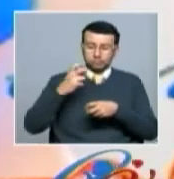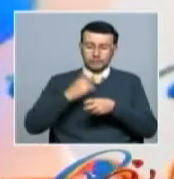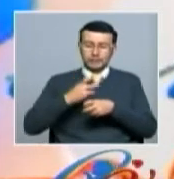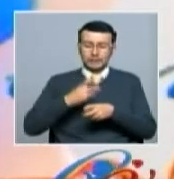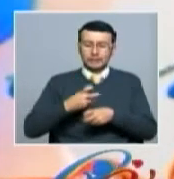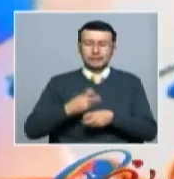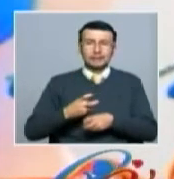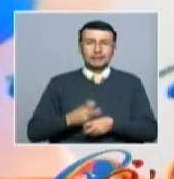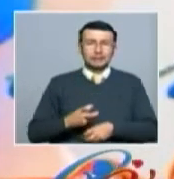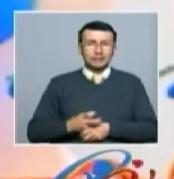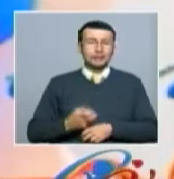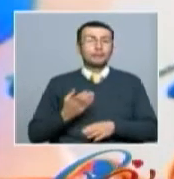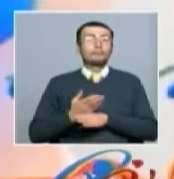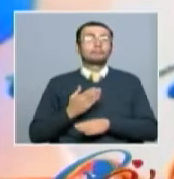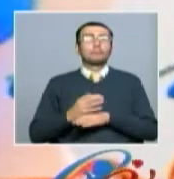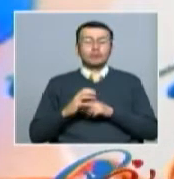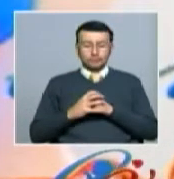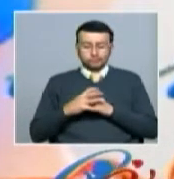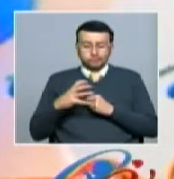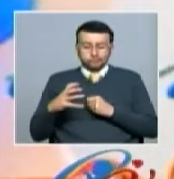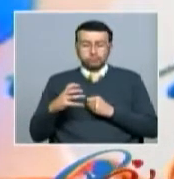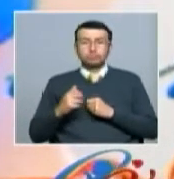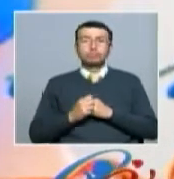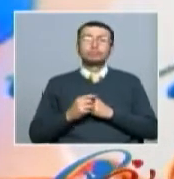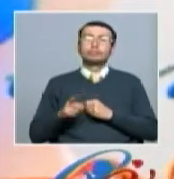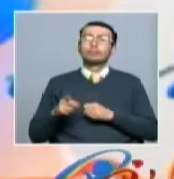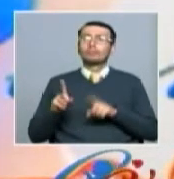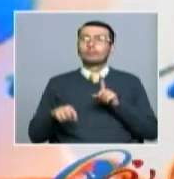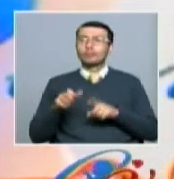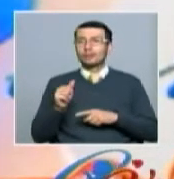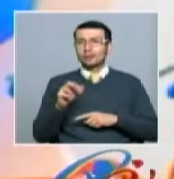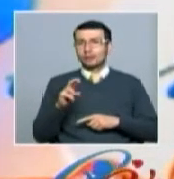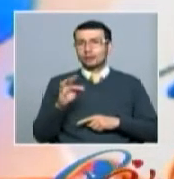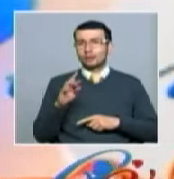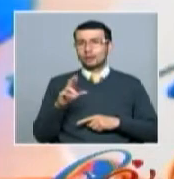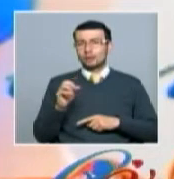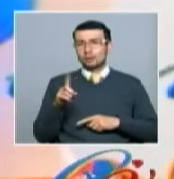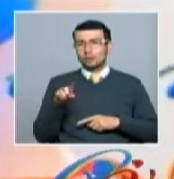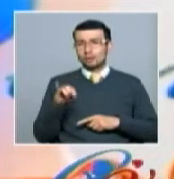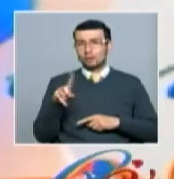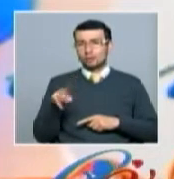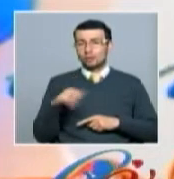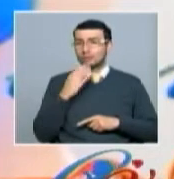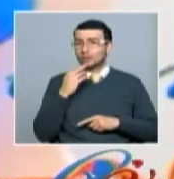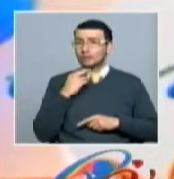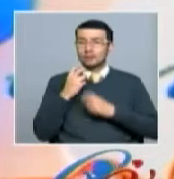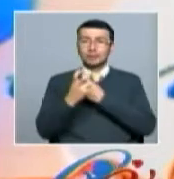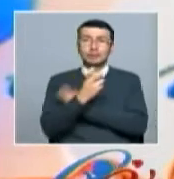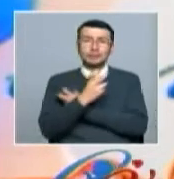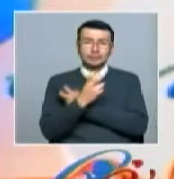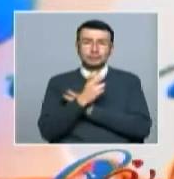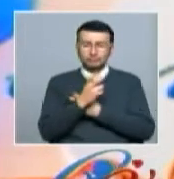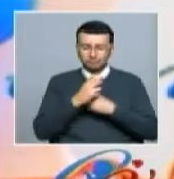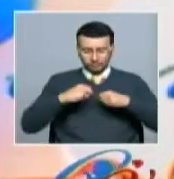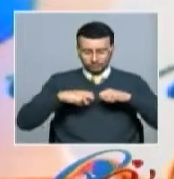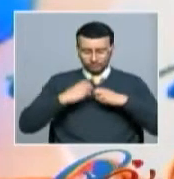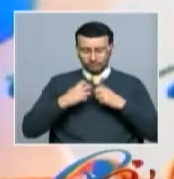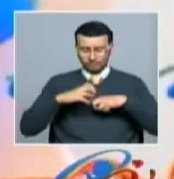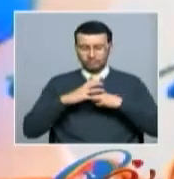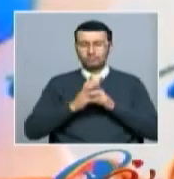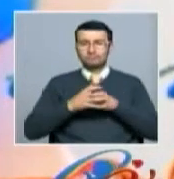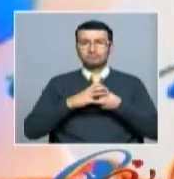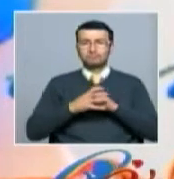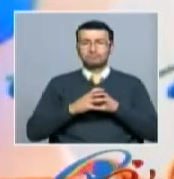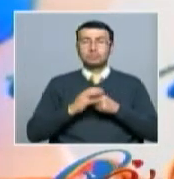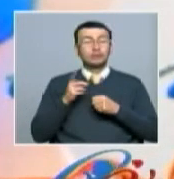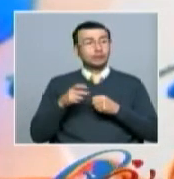apófisis laterales y también artrosis de las articulaciones, como la articulación uncovertebral, que es una